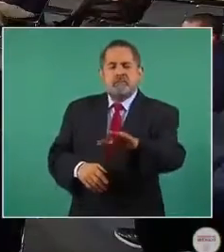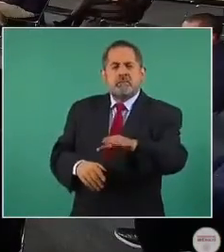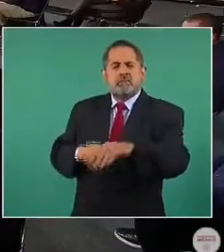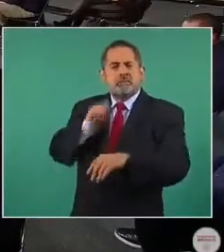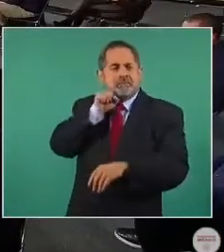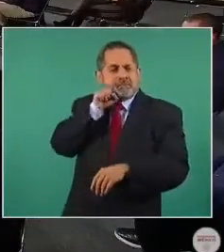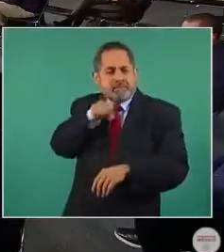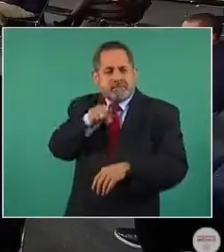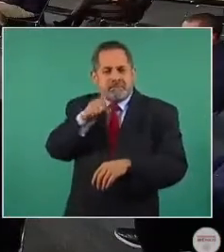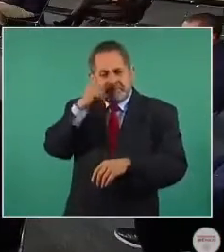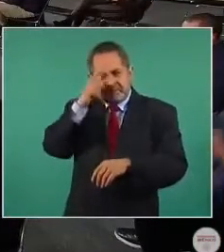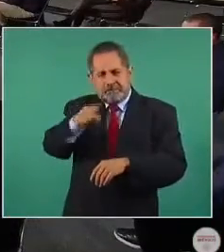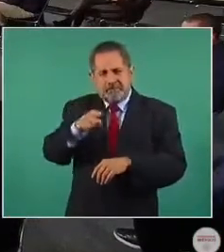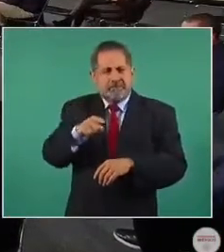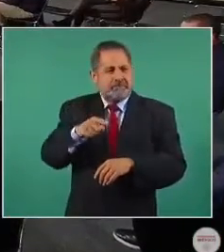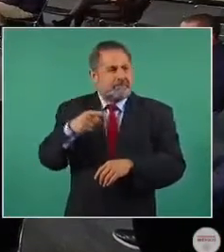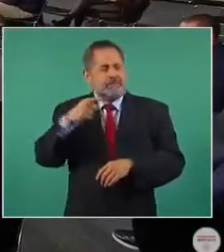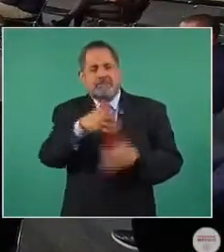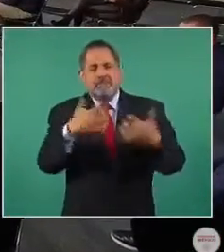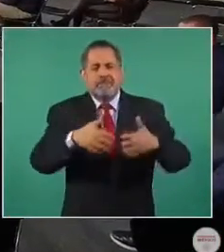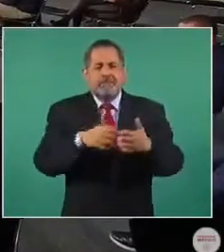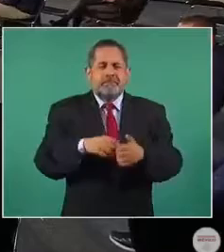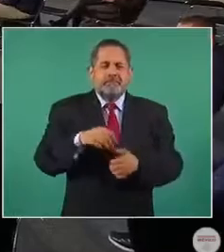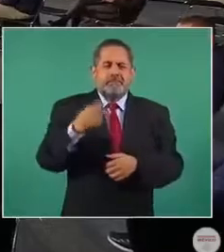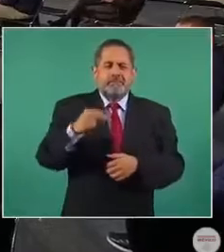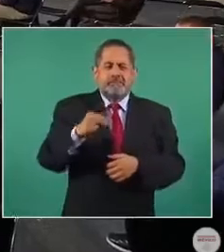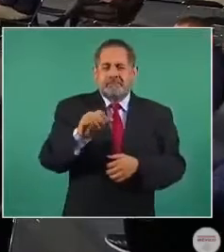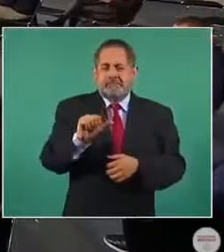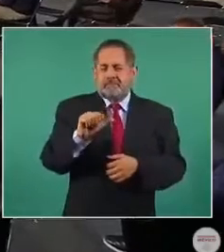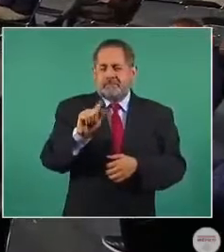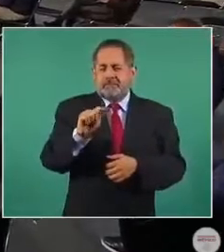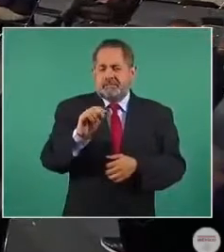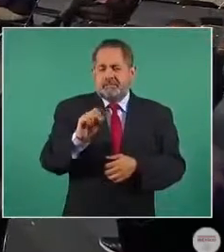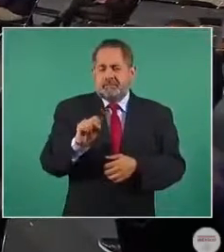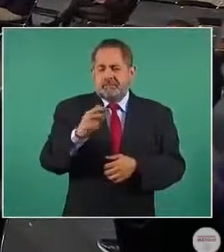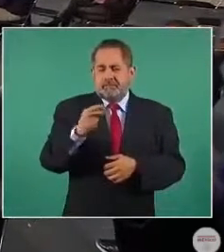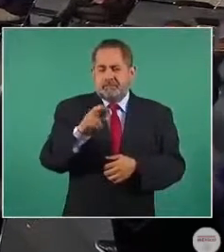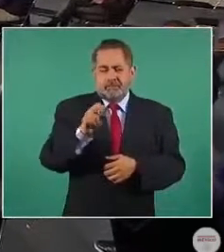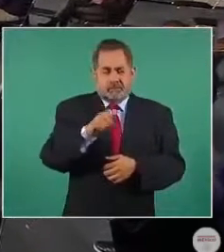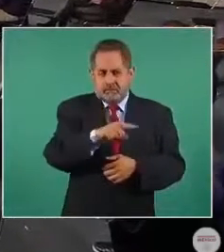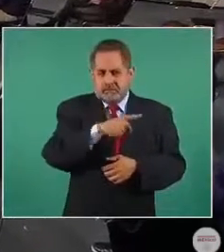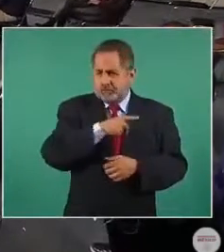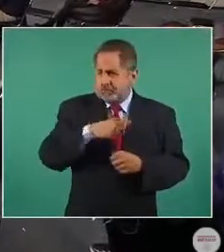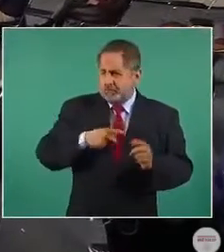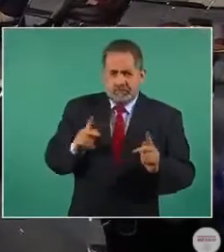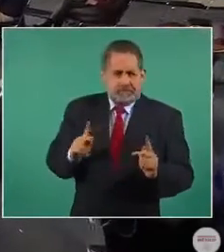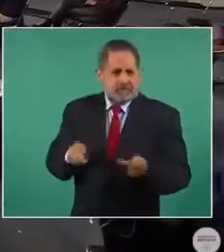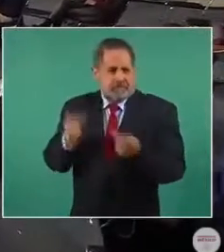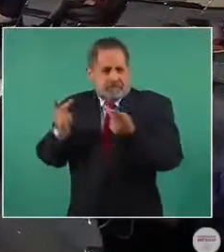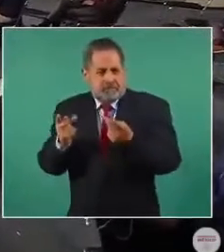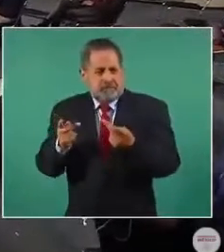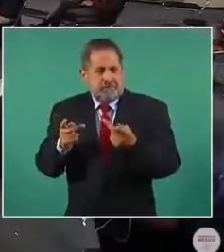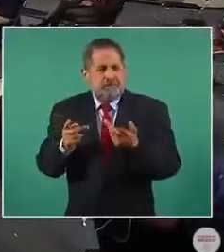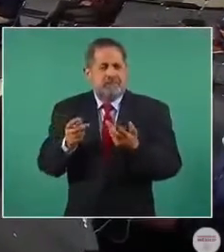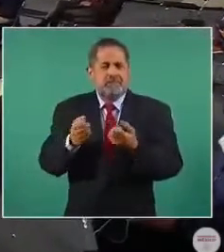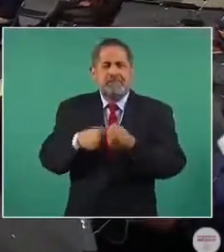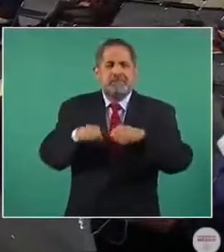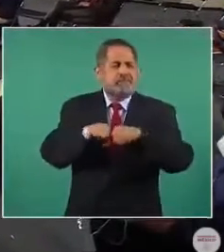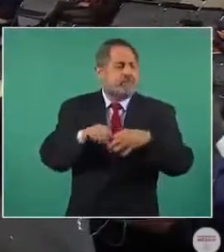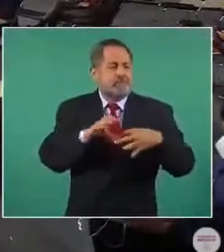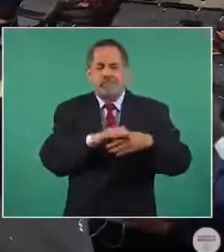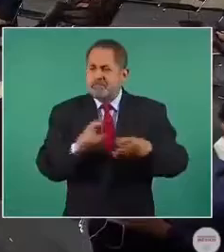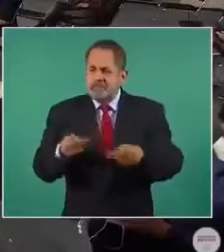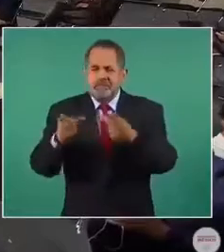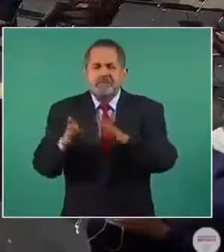que todo marche bien en Altos Hornos de México, sí sería necesario que se diera la venta de estas acciones que pertenecen todavía a la familia Encina. Y